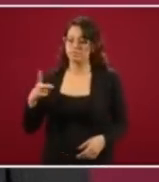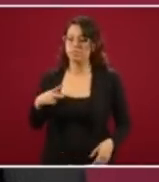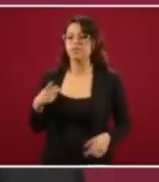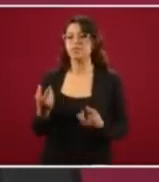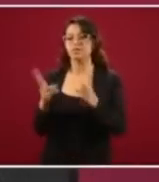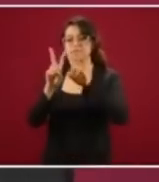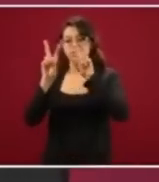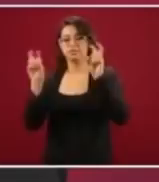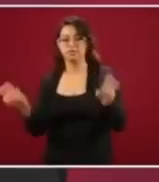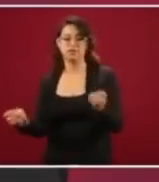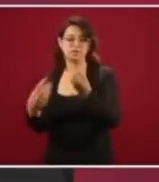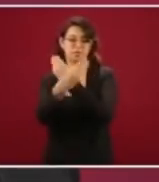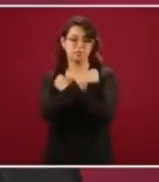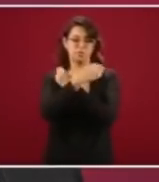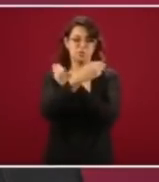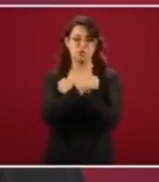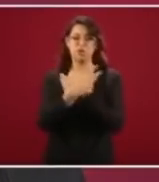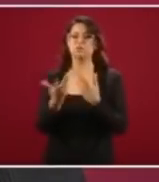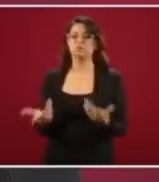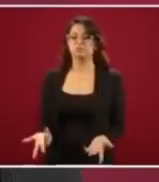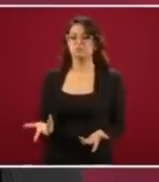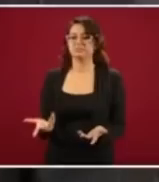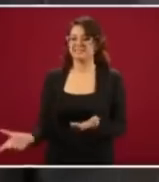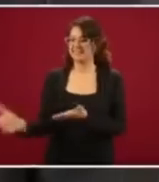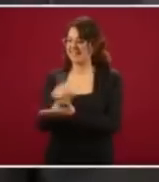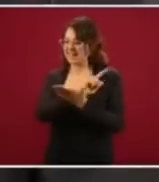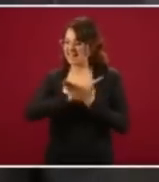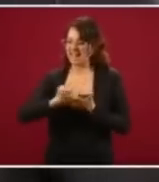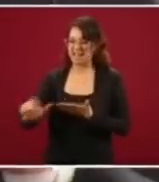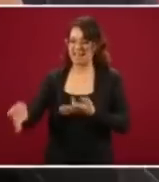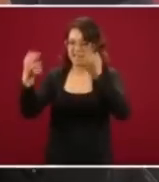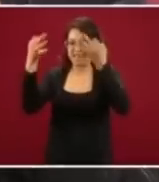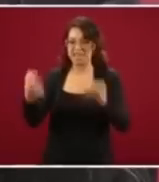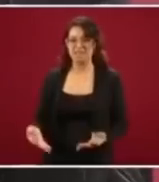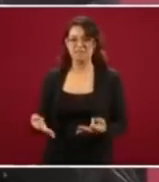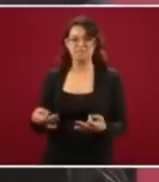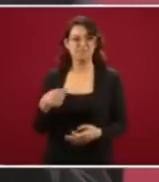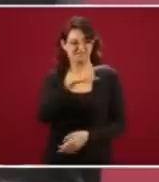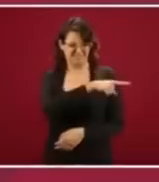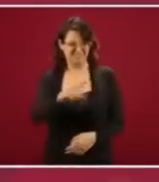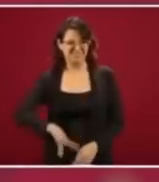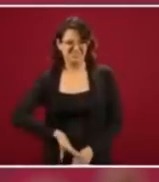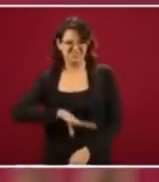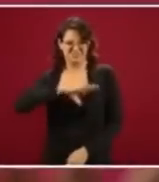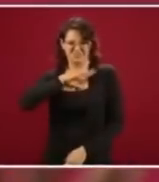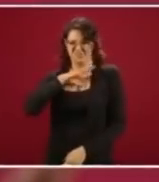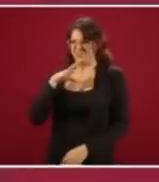purificar la vida pública, es más, porque eso calienta más.